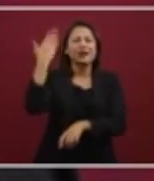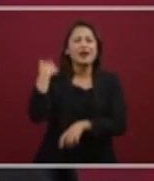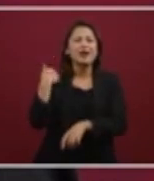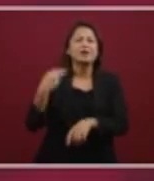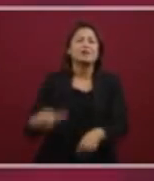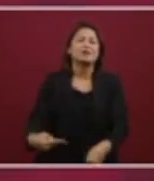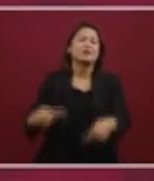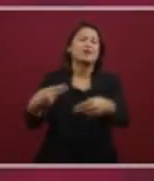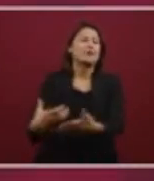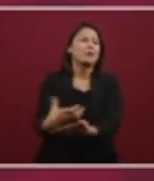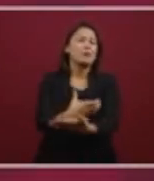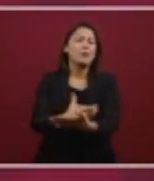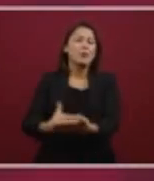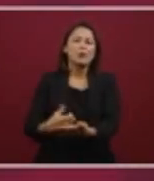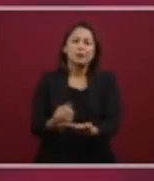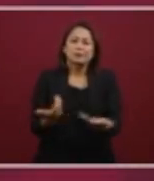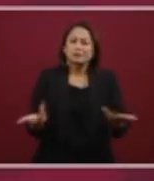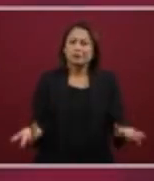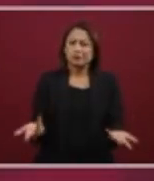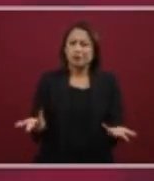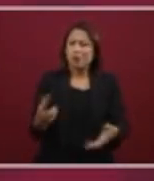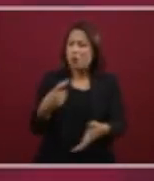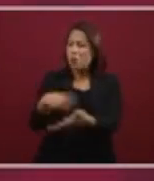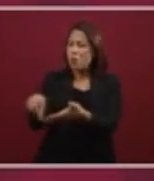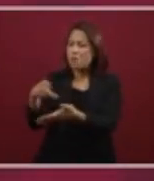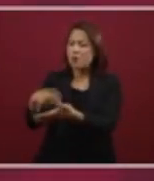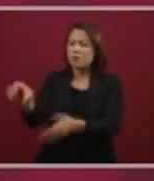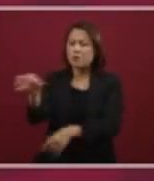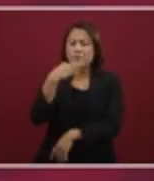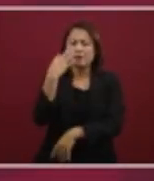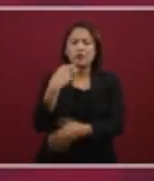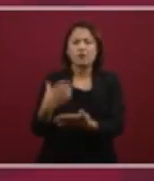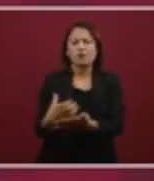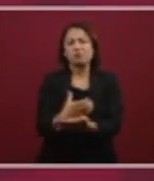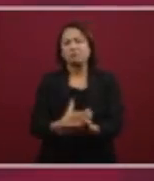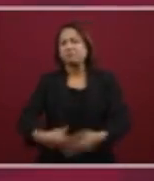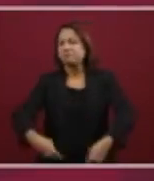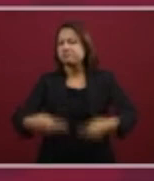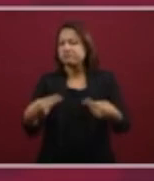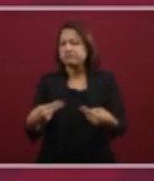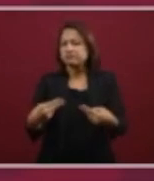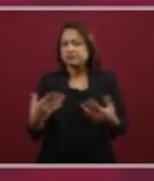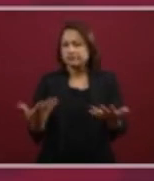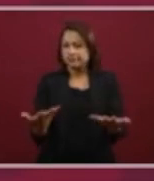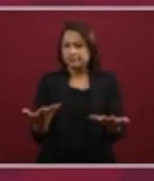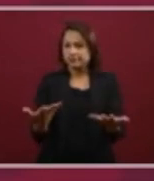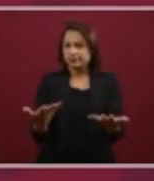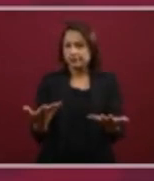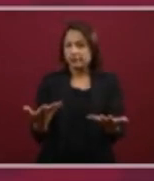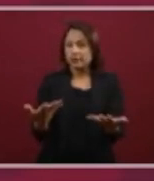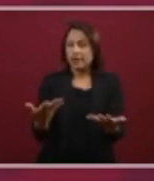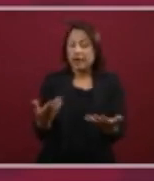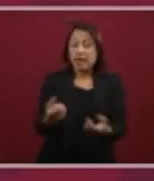más la compra de estos medicamentos. Y ellos